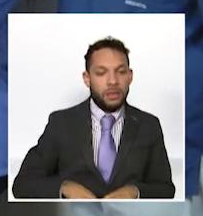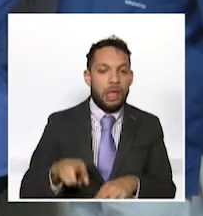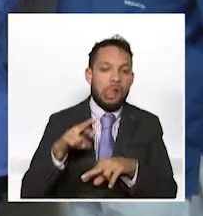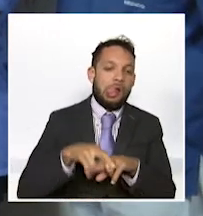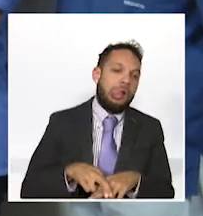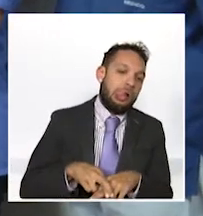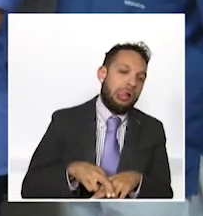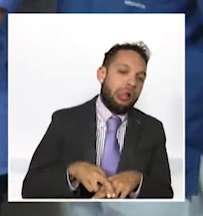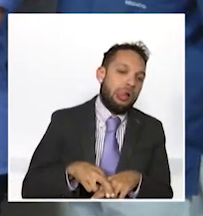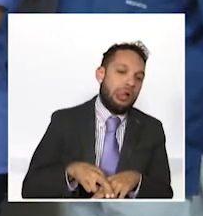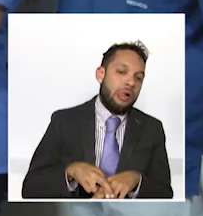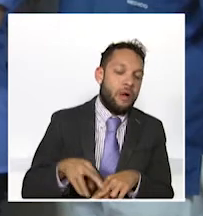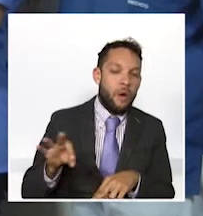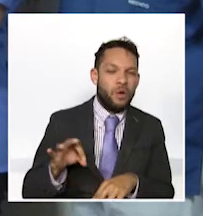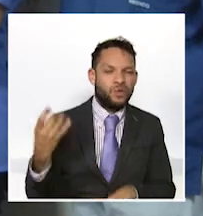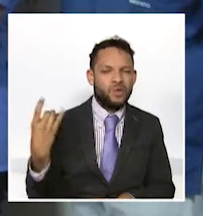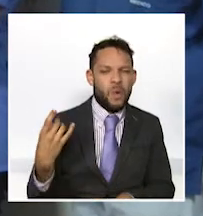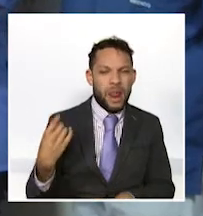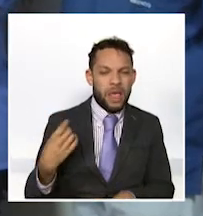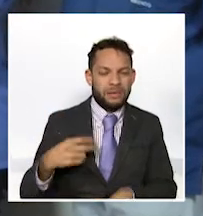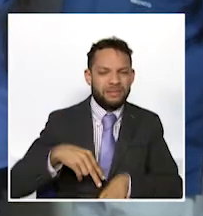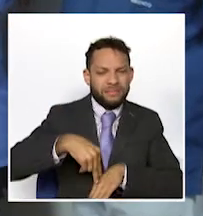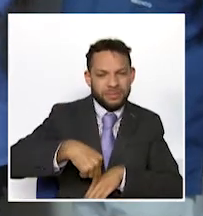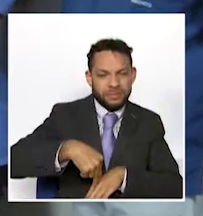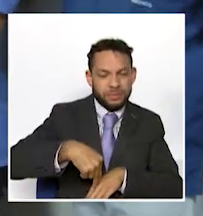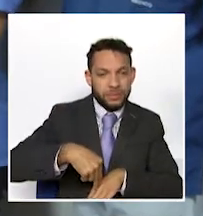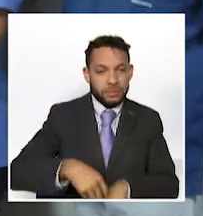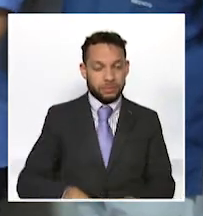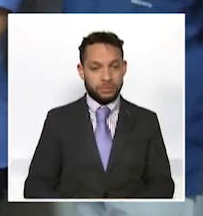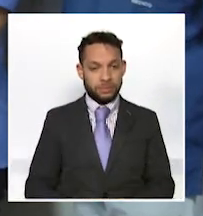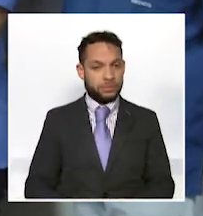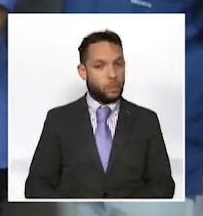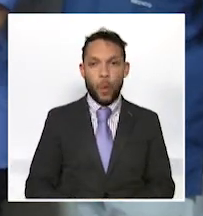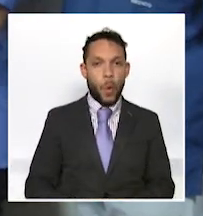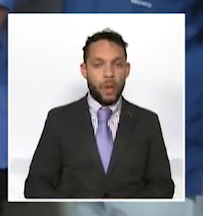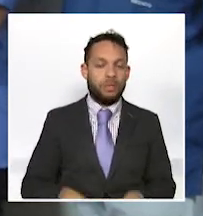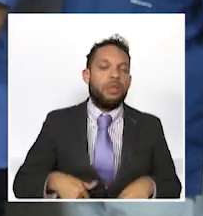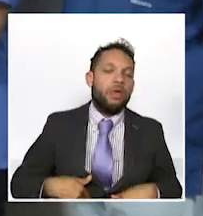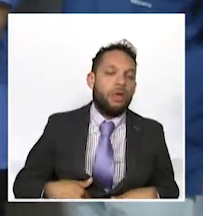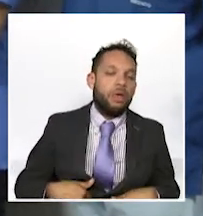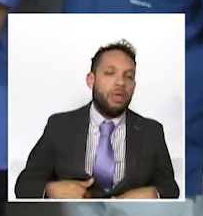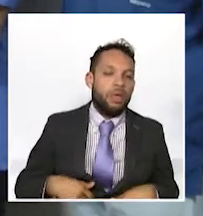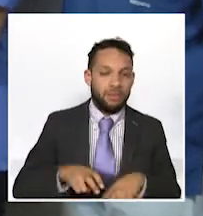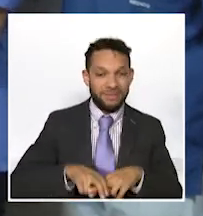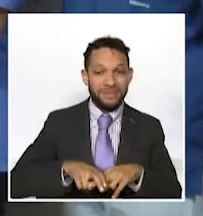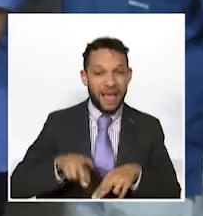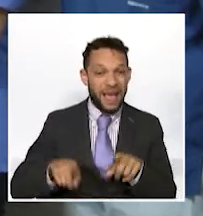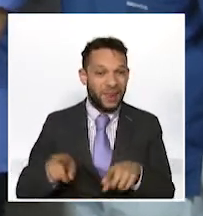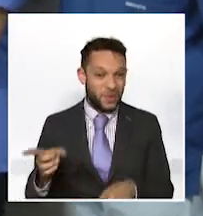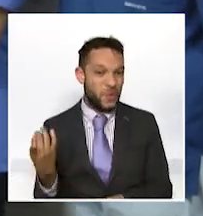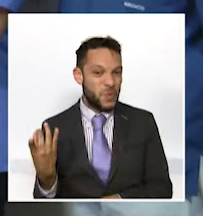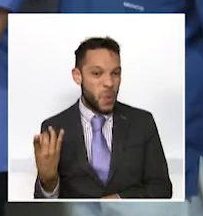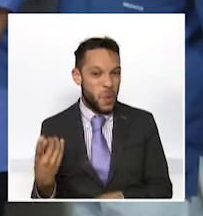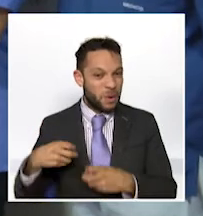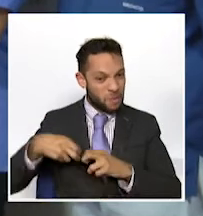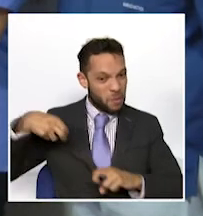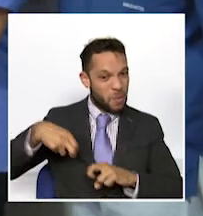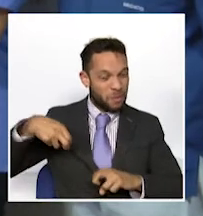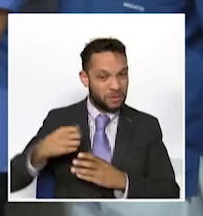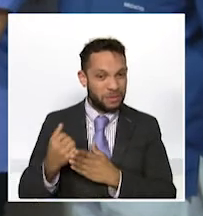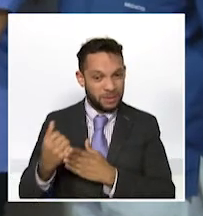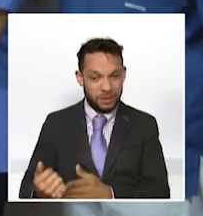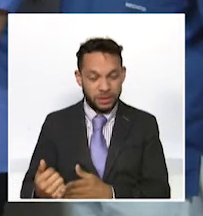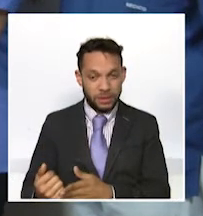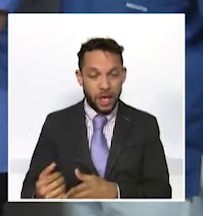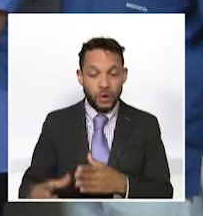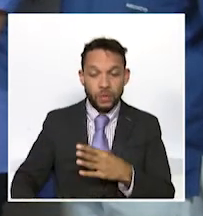que es que al muchacho le duele estar derecho, le duele enderezarse, le duele el músculo. ¿Qué hacemos a través de esas maniobras?